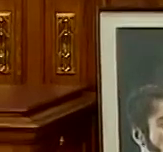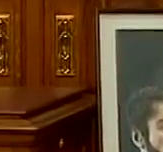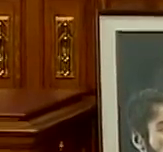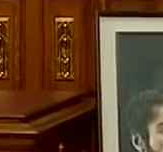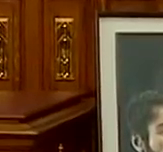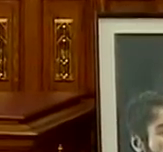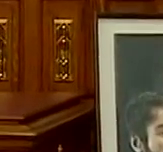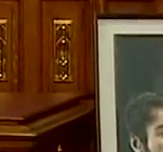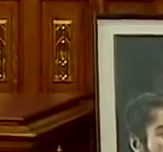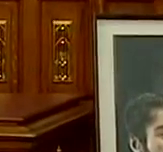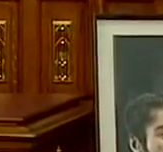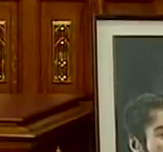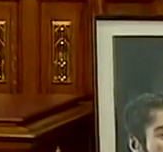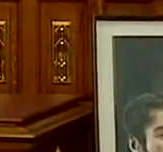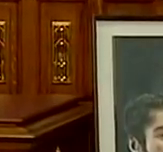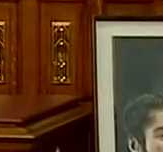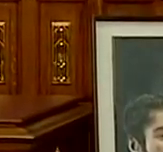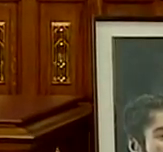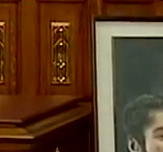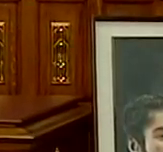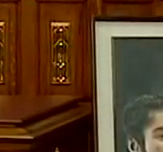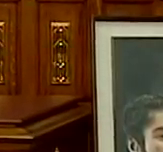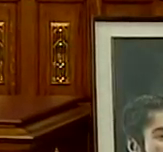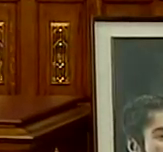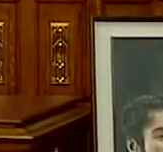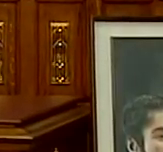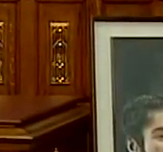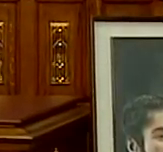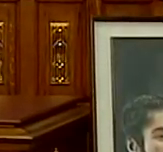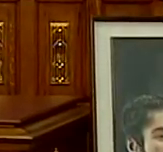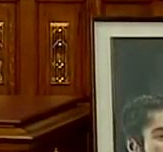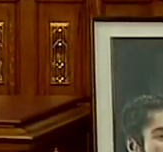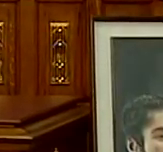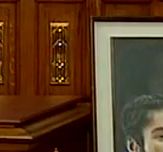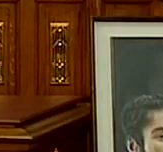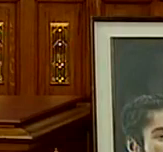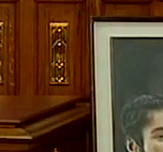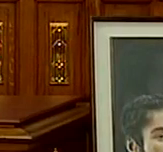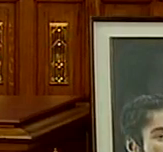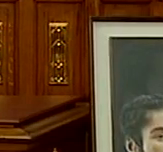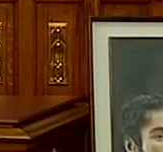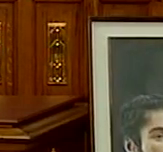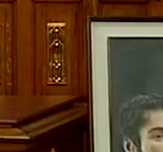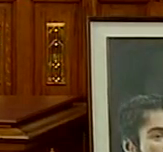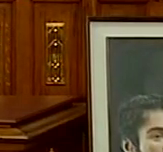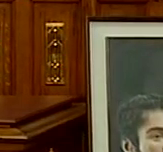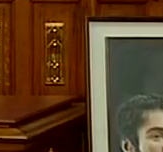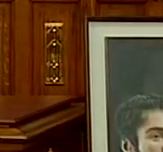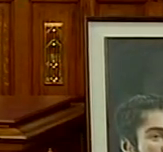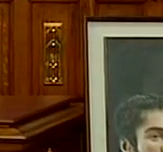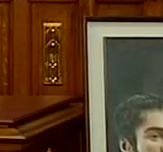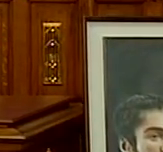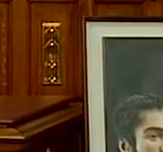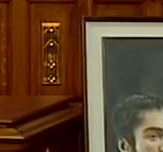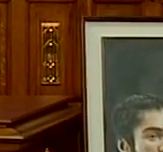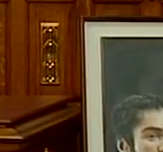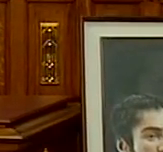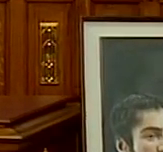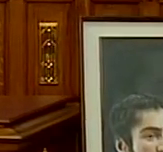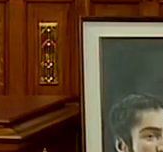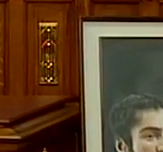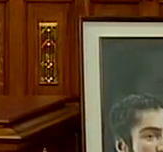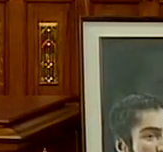Constituyente, ciudadana Tania Díaz, primera vicepresidenta de nuestra Asamblea Nacional Constituyente, compañero Elvis